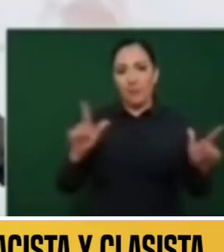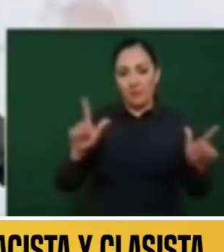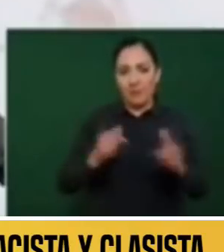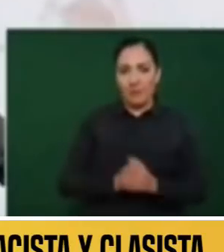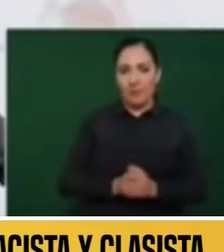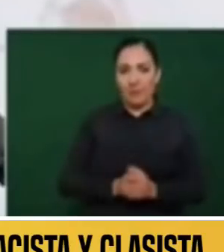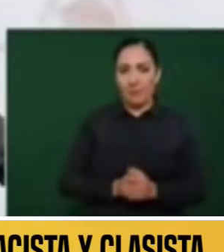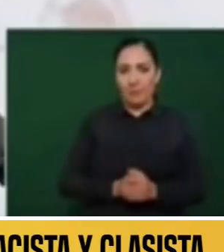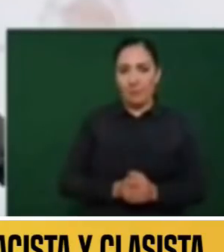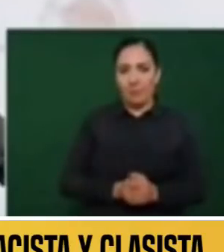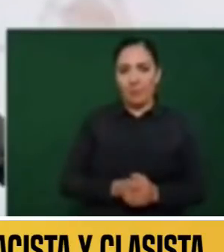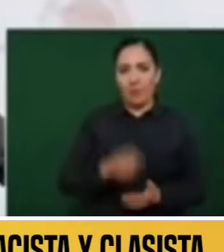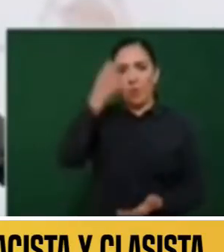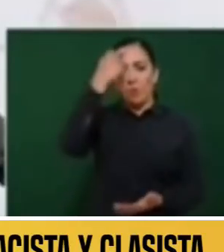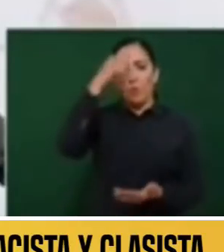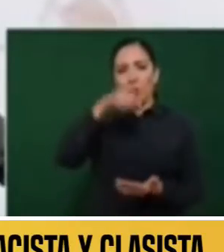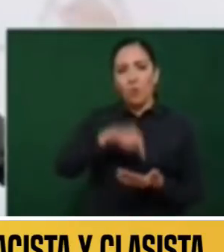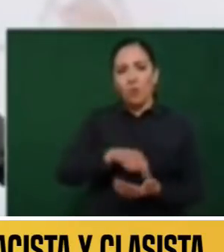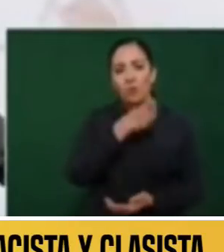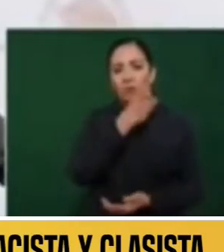Creo que eso